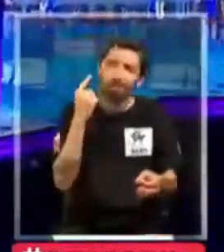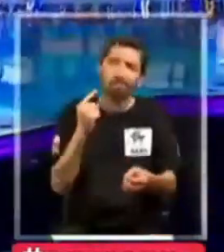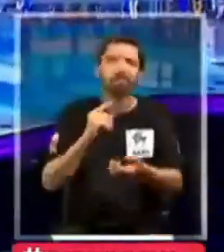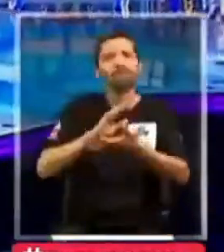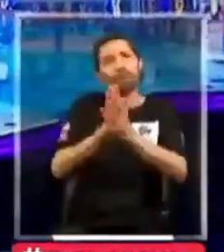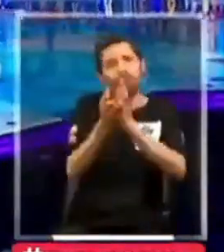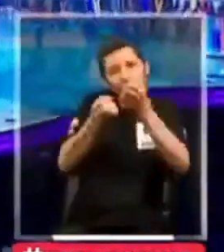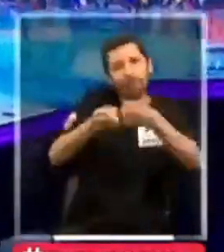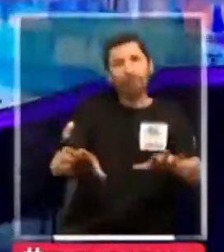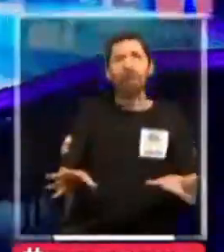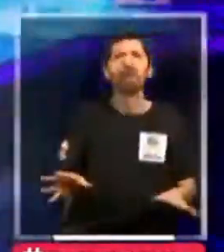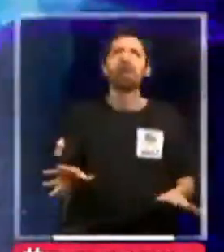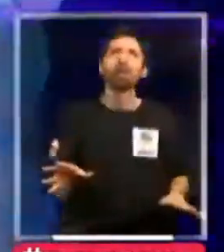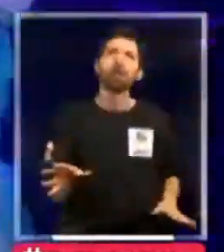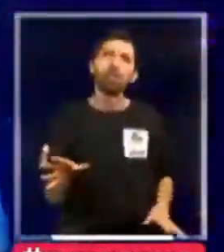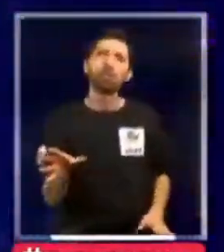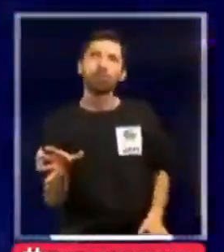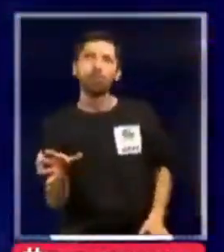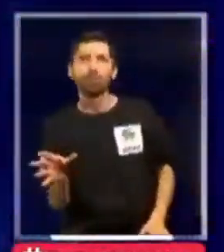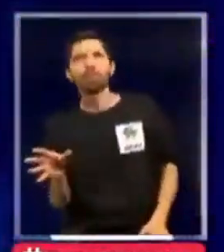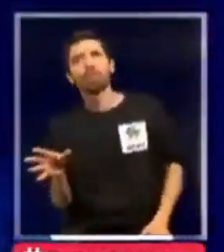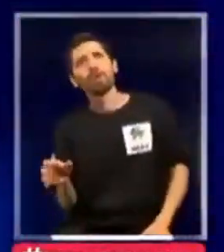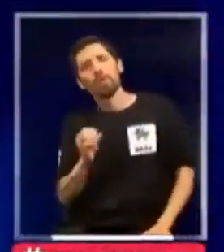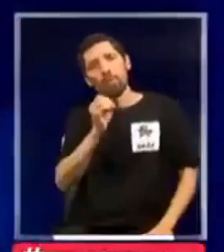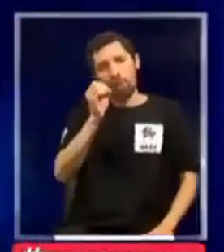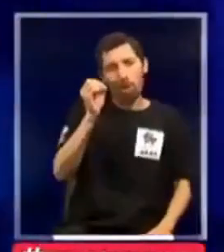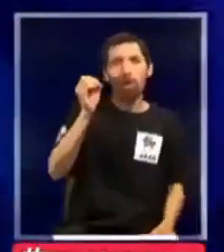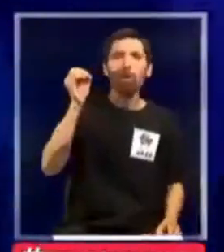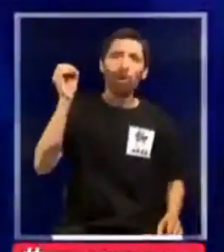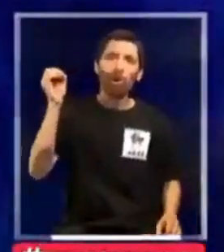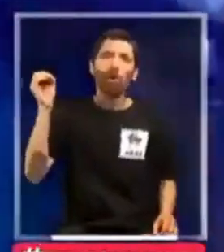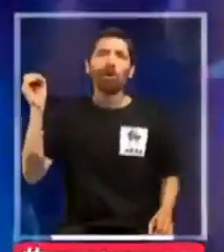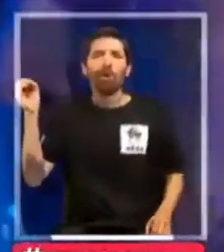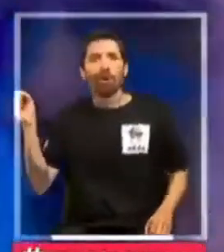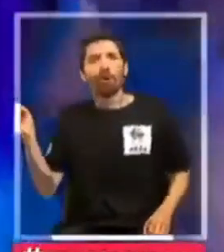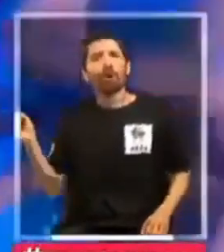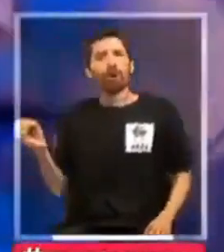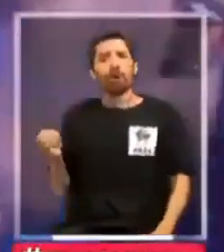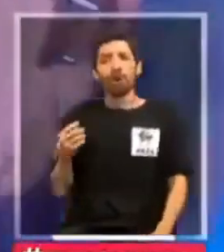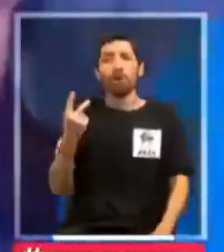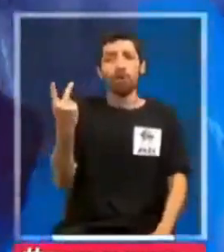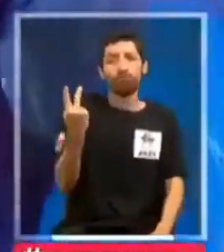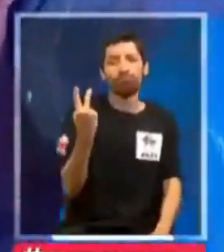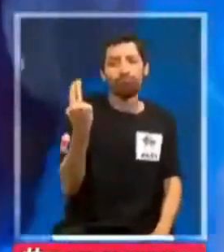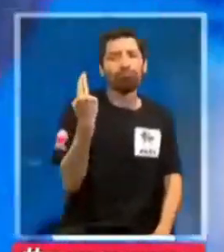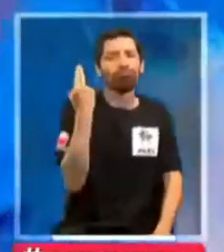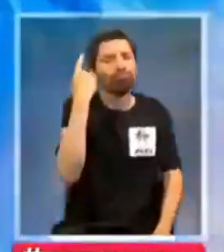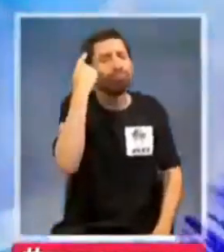Whoa!